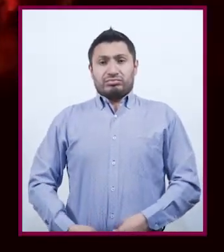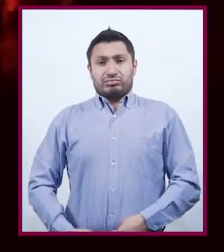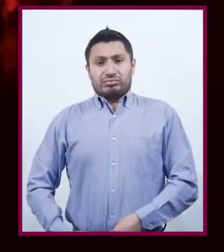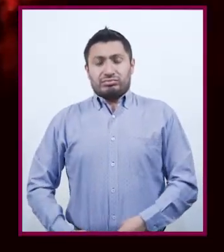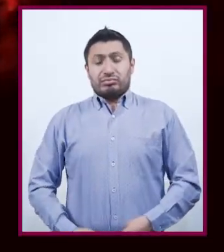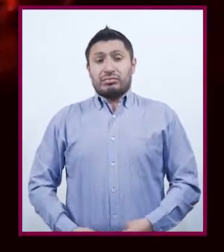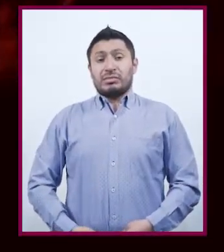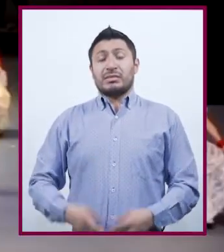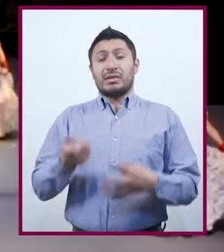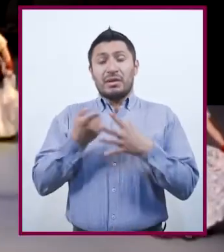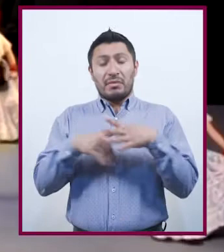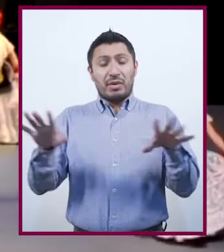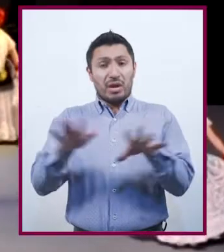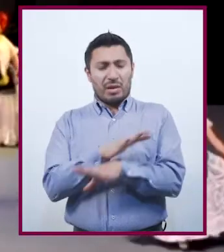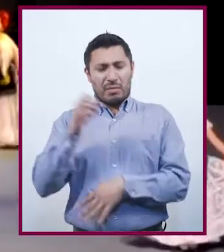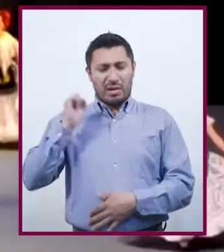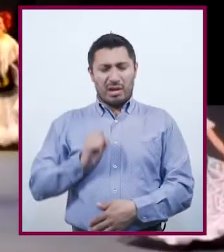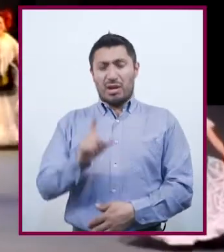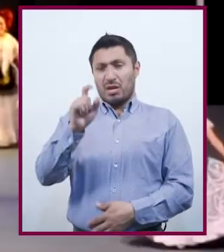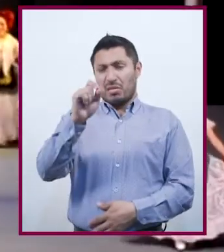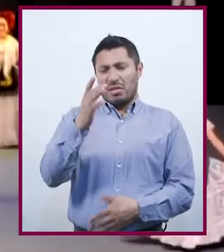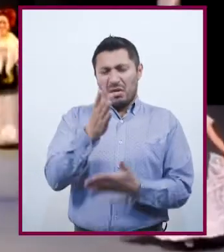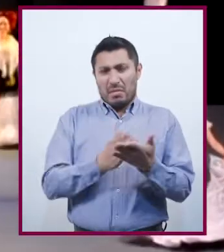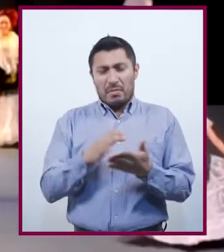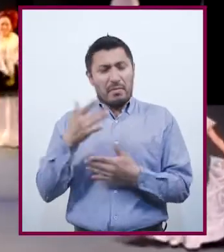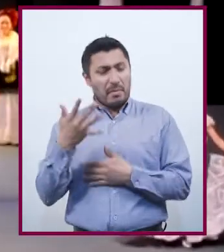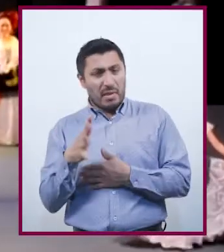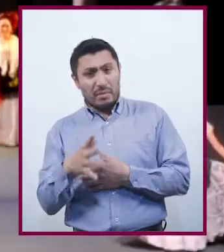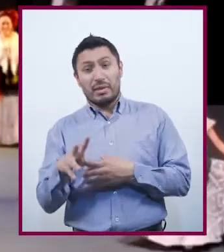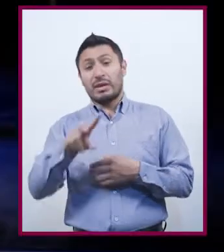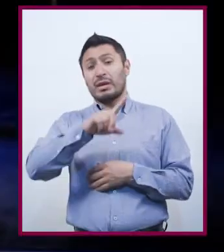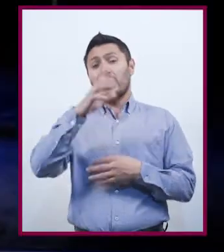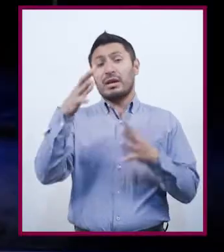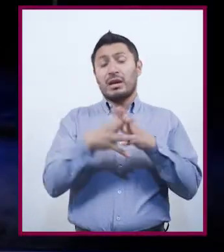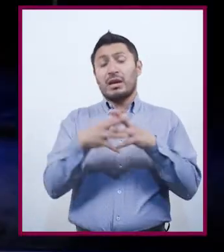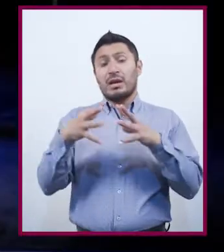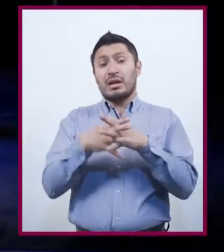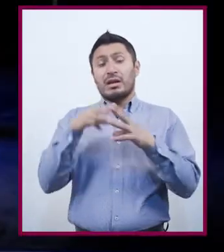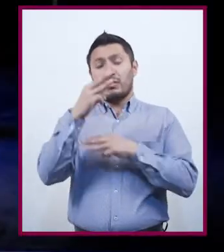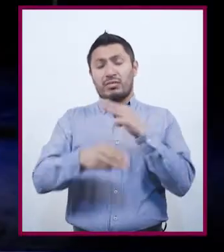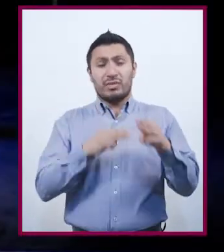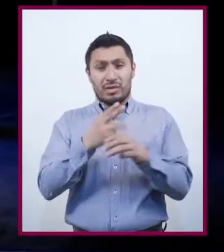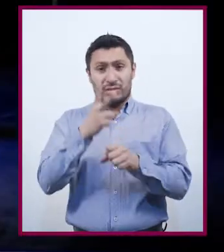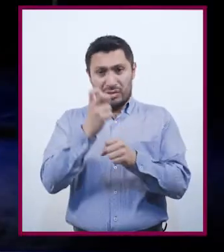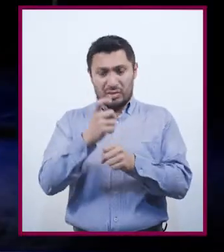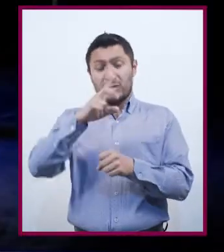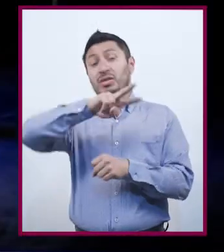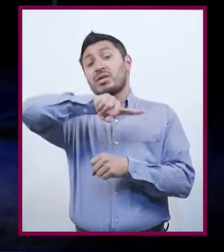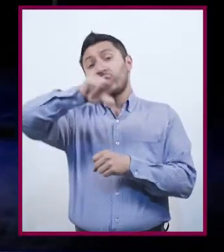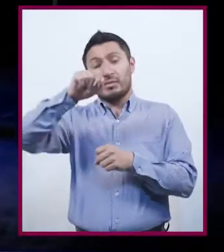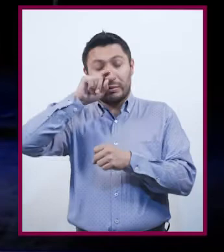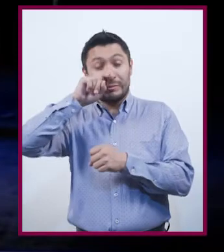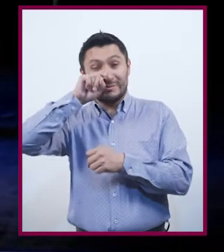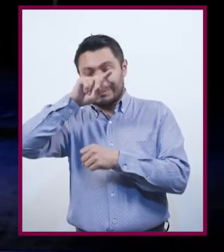soldados jóvenes o bien, las personas formaban nuevas familias a edades tempranas. Esta situación comenzó